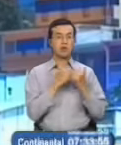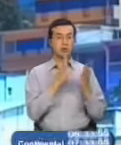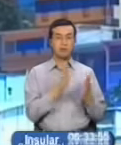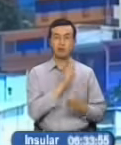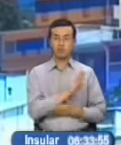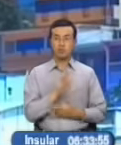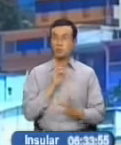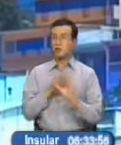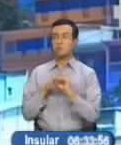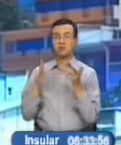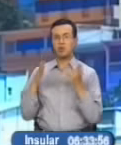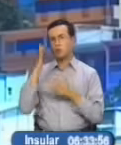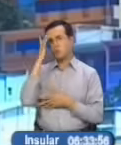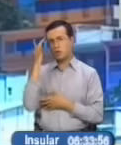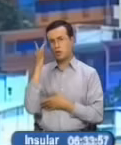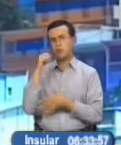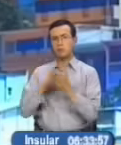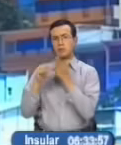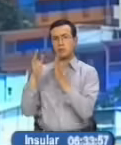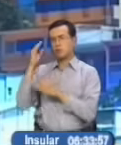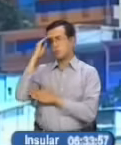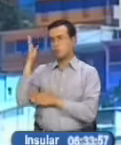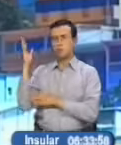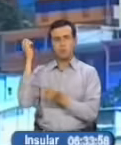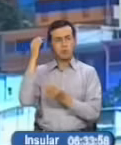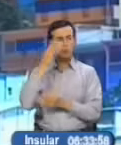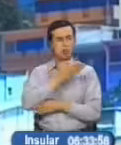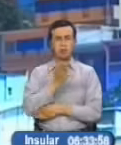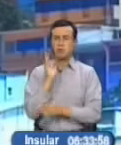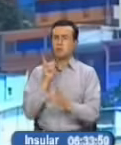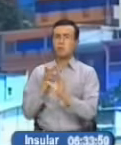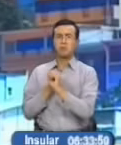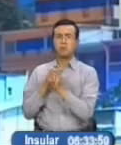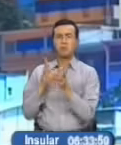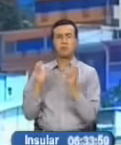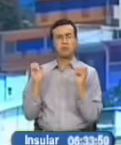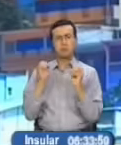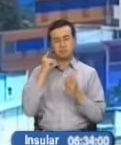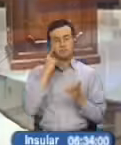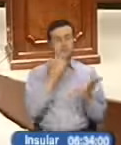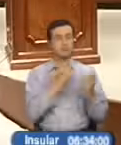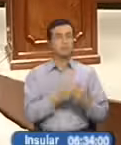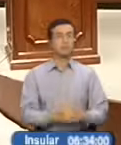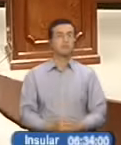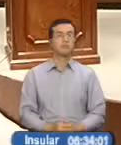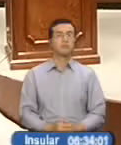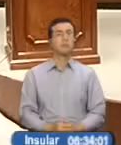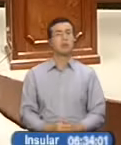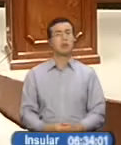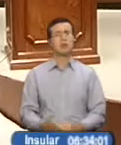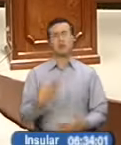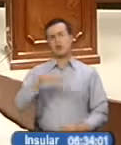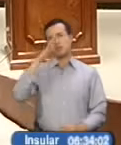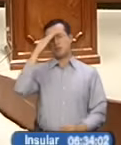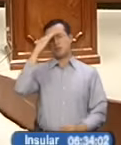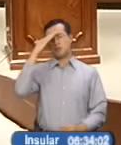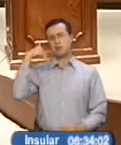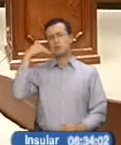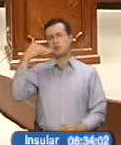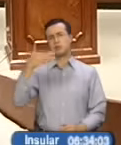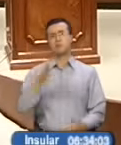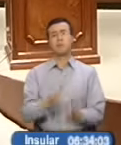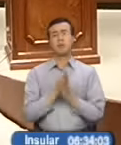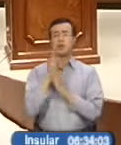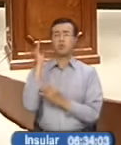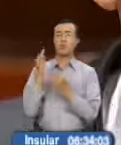de las pruebas de descargo del ministro de Educación, Augusto Espinosa, este lunes en la Asamblea Nacional. Dicen que ya saben cuál será el destino del